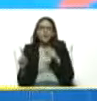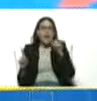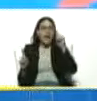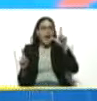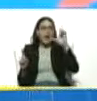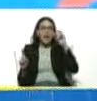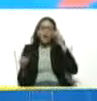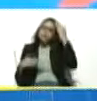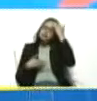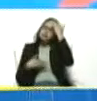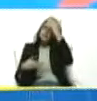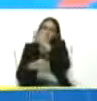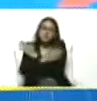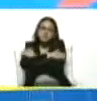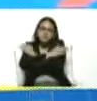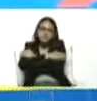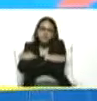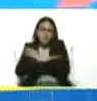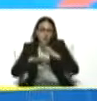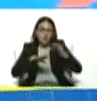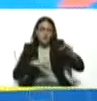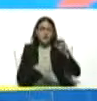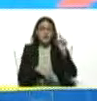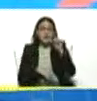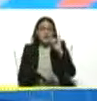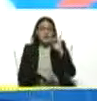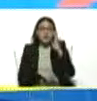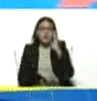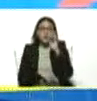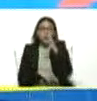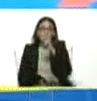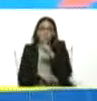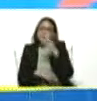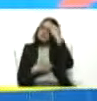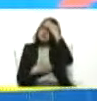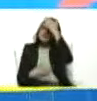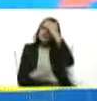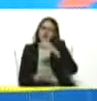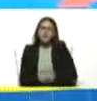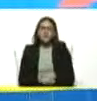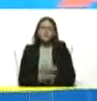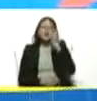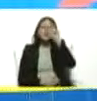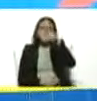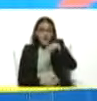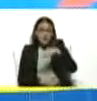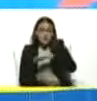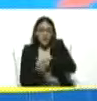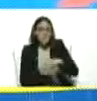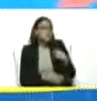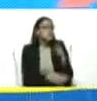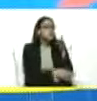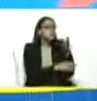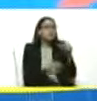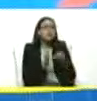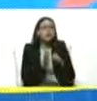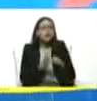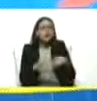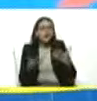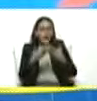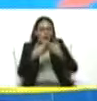allá en Quíbor a Don Alejo y a todos los trabajadores del Tunal. Pero también recientemente visité una